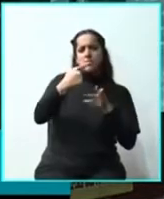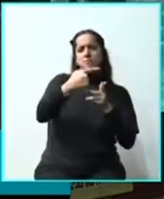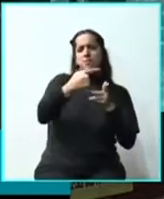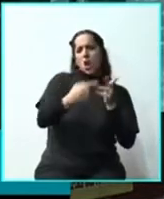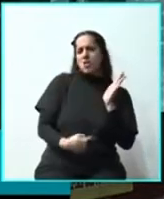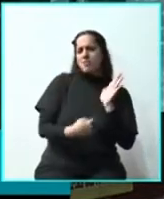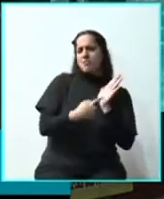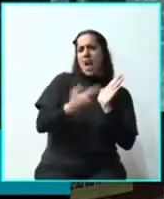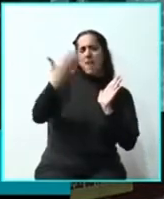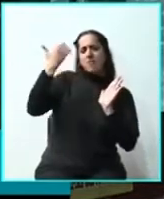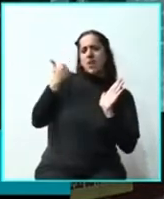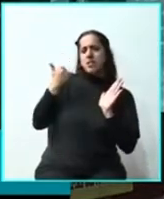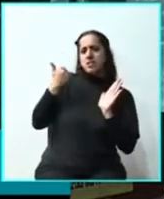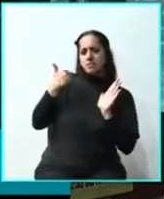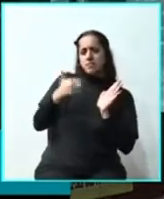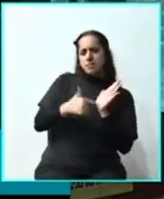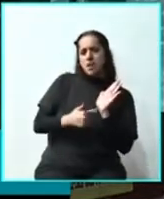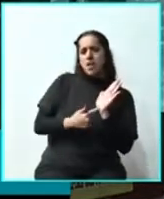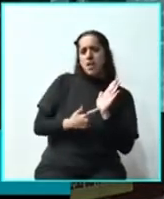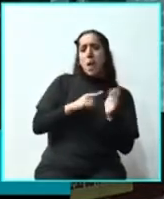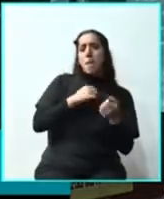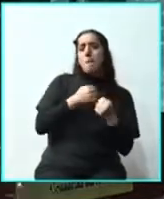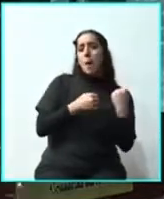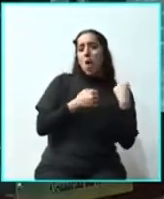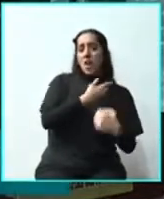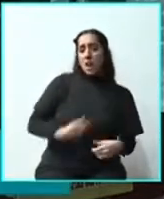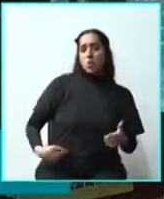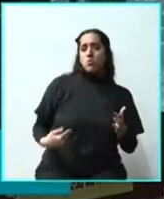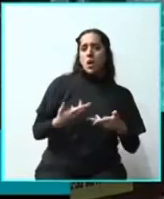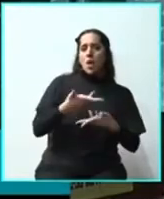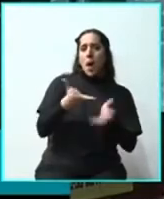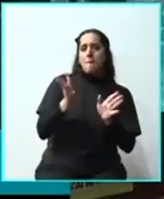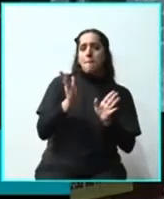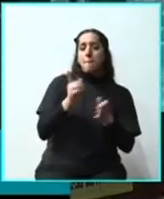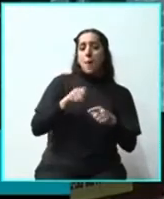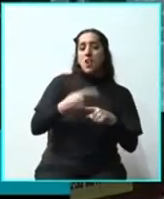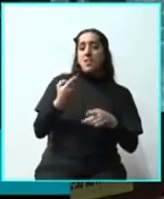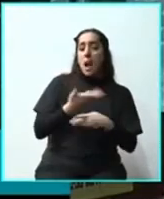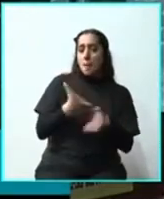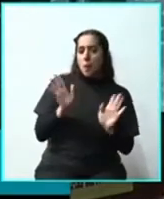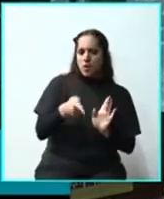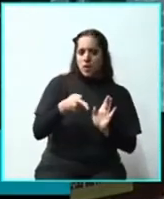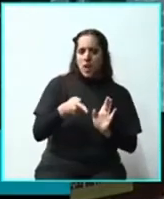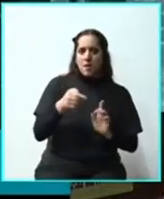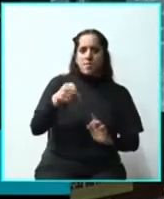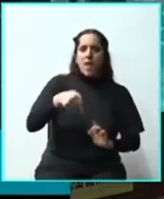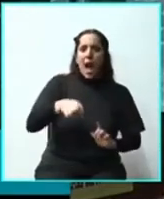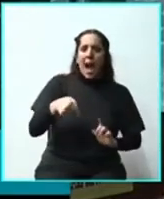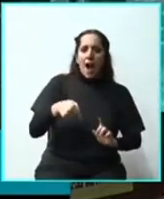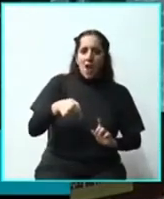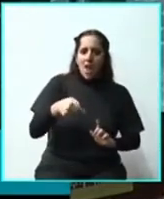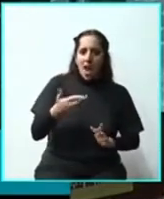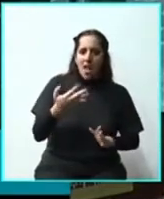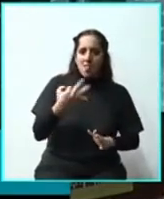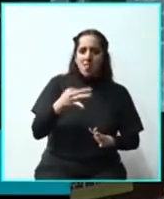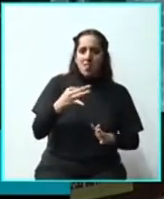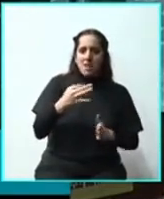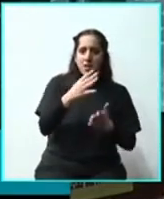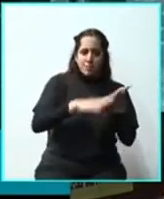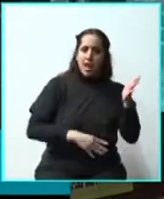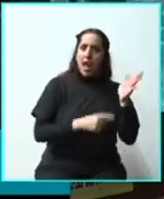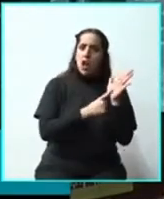ya por el Ejecutivo en la implementación de la política pública, de esta manera ahora son determinados en la